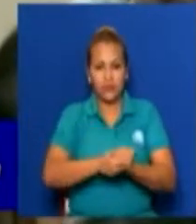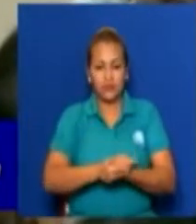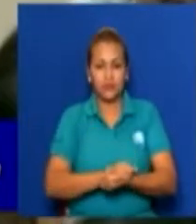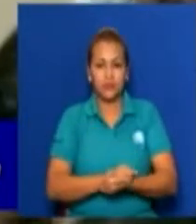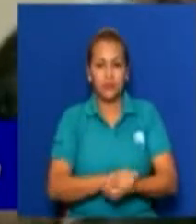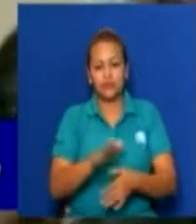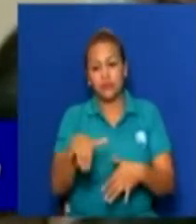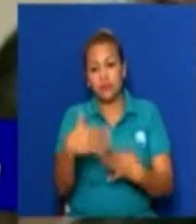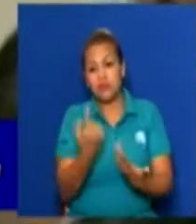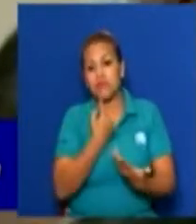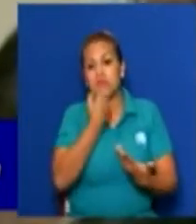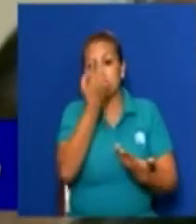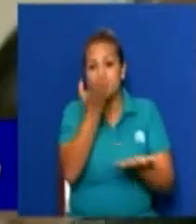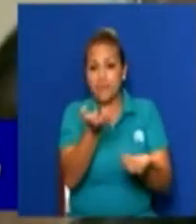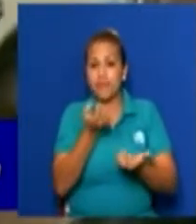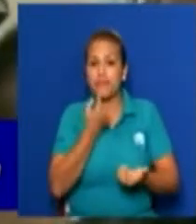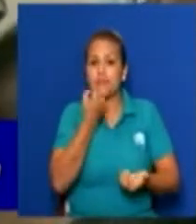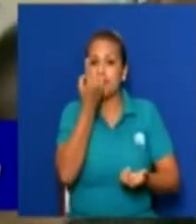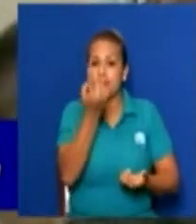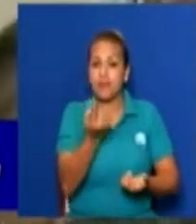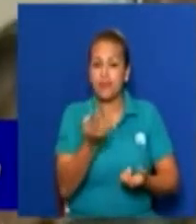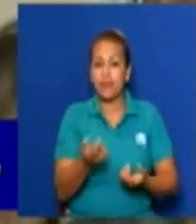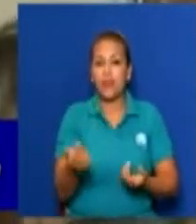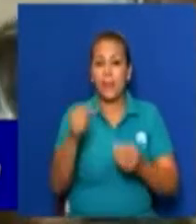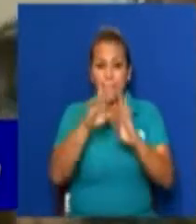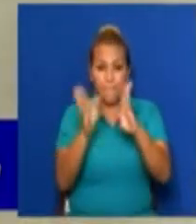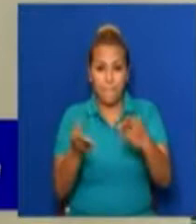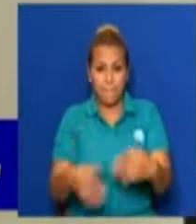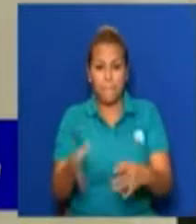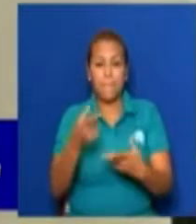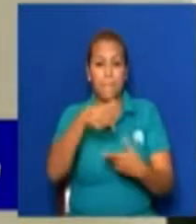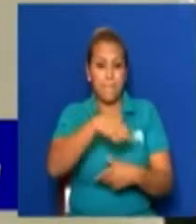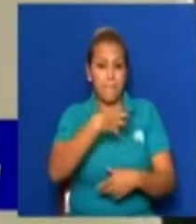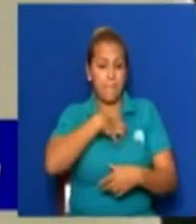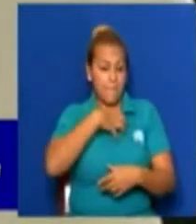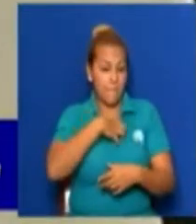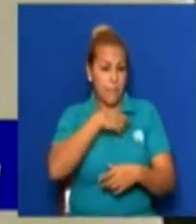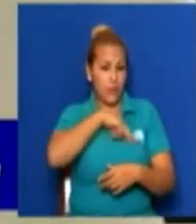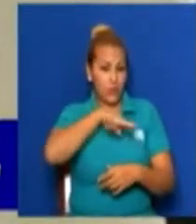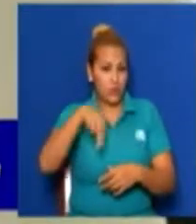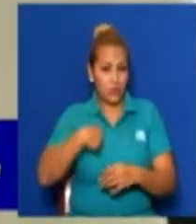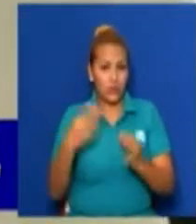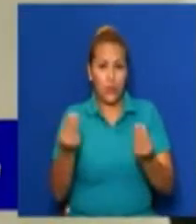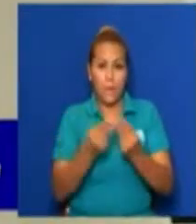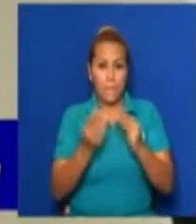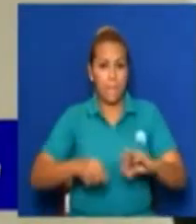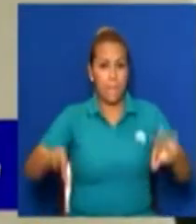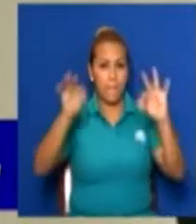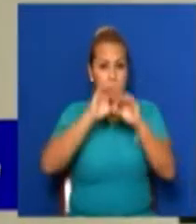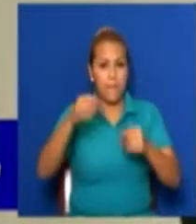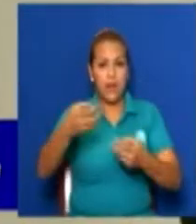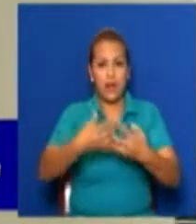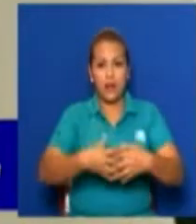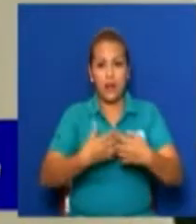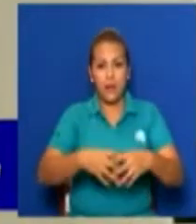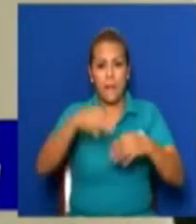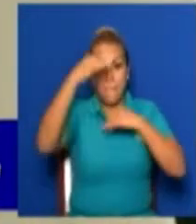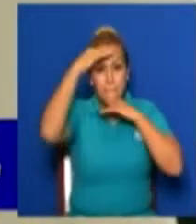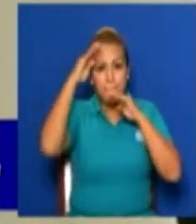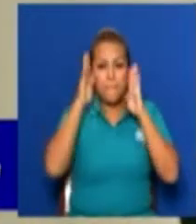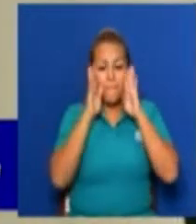lado, quiero decirle de que para nosotros es importante que la empresa privada pueda incidir en la